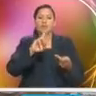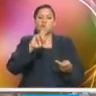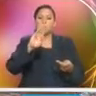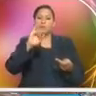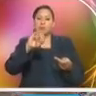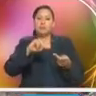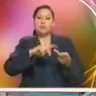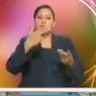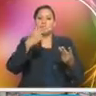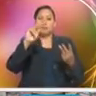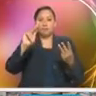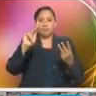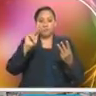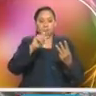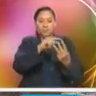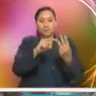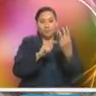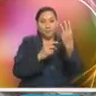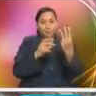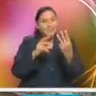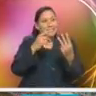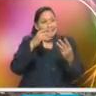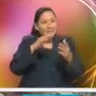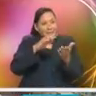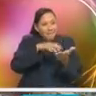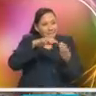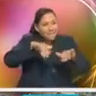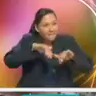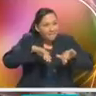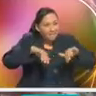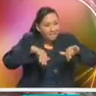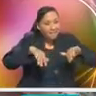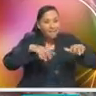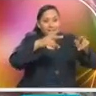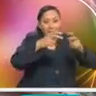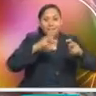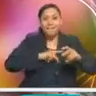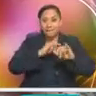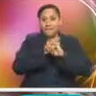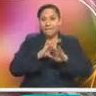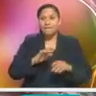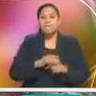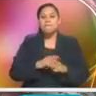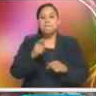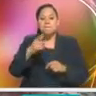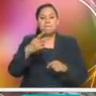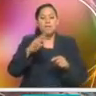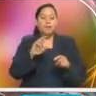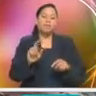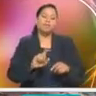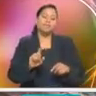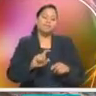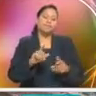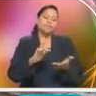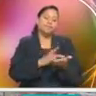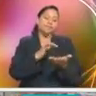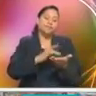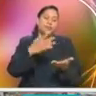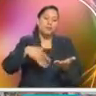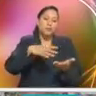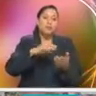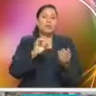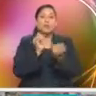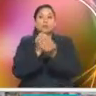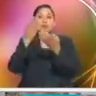Estas comprenden la estructura del sitio y la base de datos. Si bien esta se direcciona a su búsqueda, como la base de datos de los